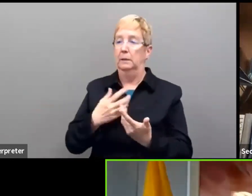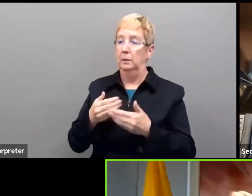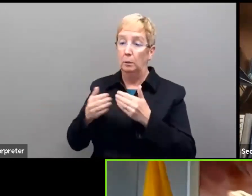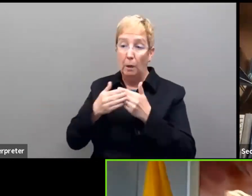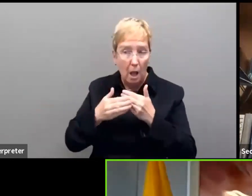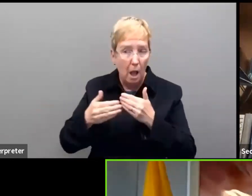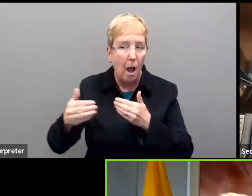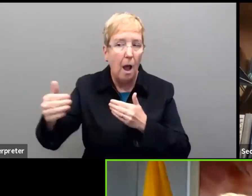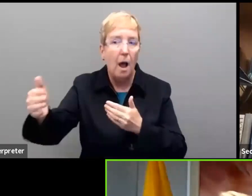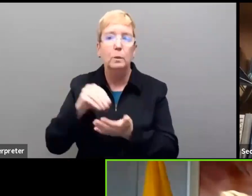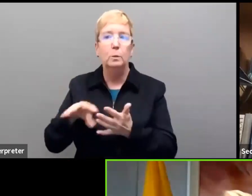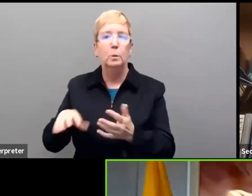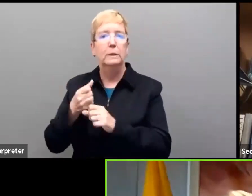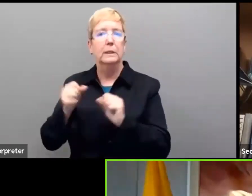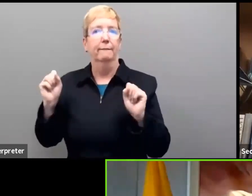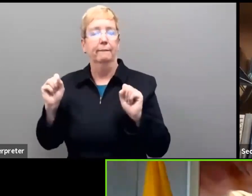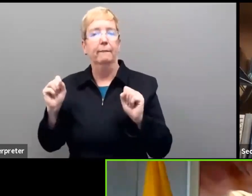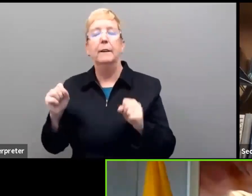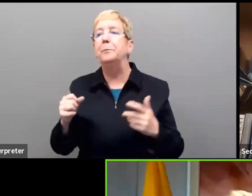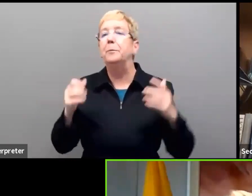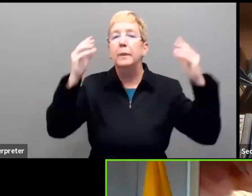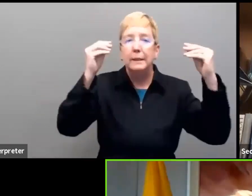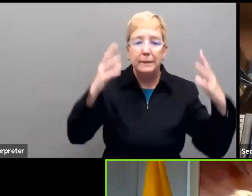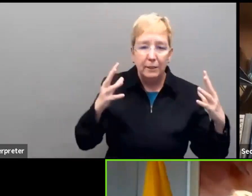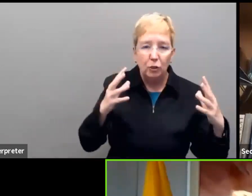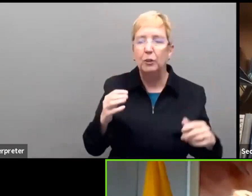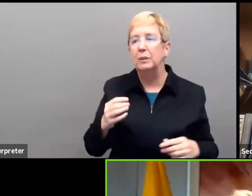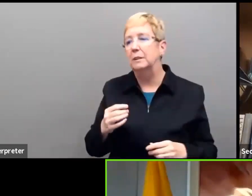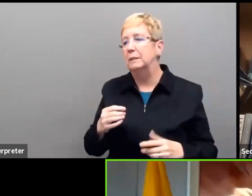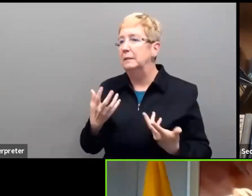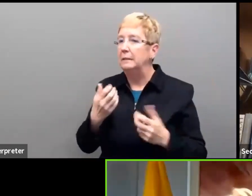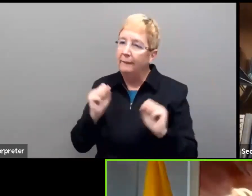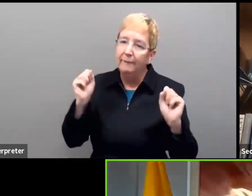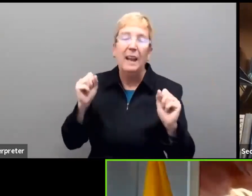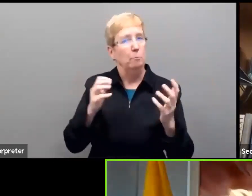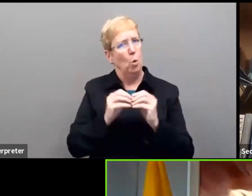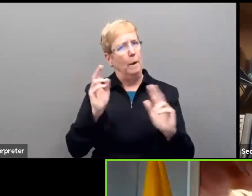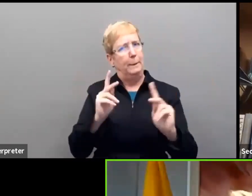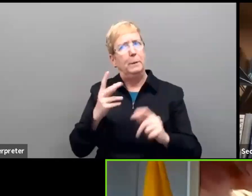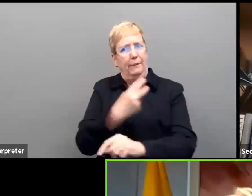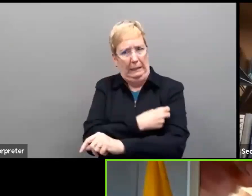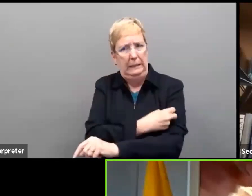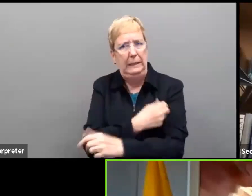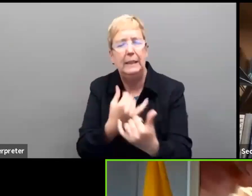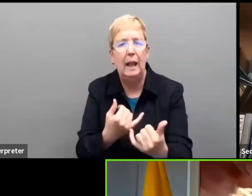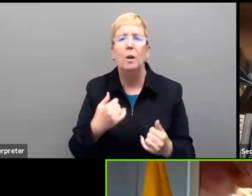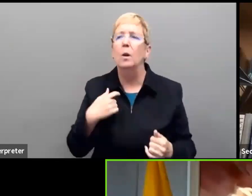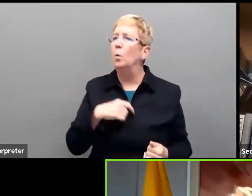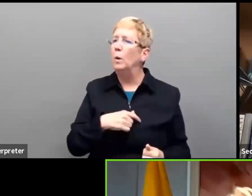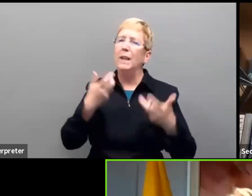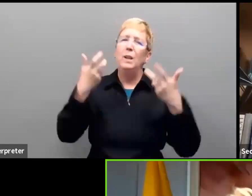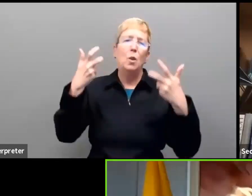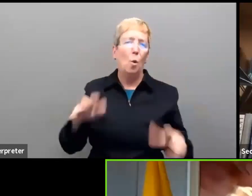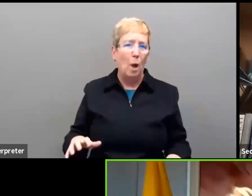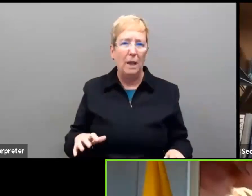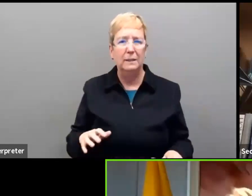visibilidad del uso de cubrebocas. Esperemos no tener el mismo tipo de debates respecto al cumplimiento. Y les